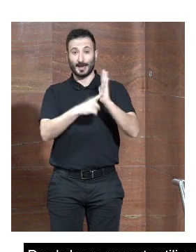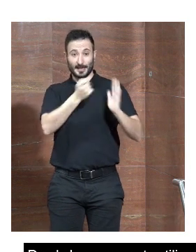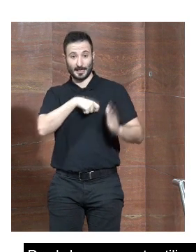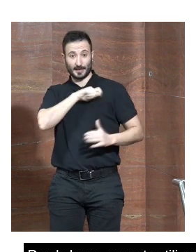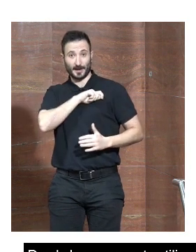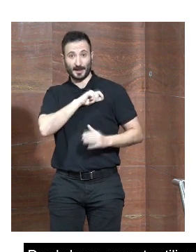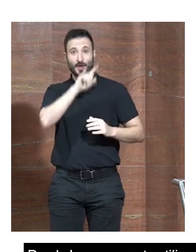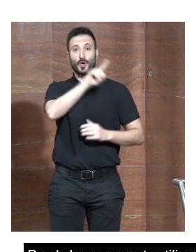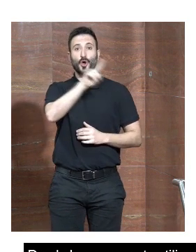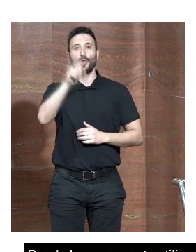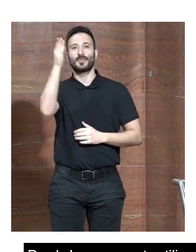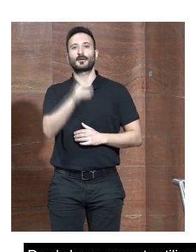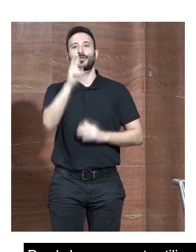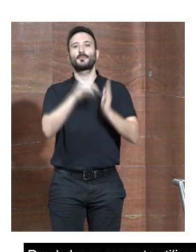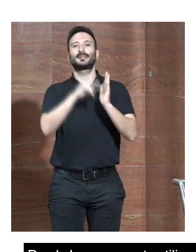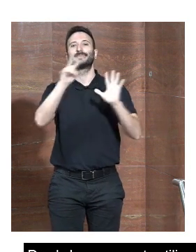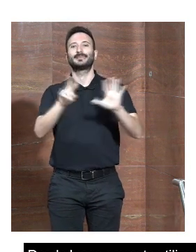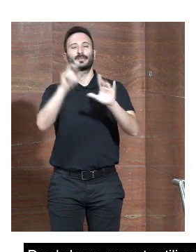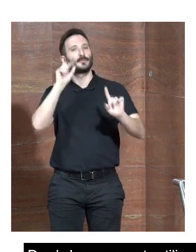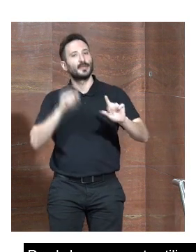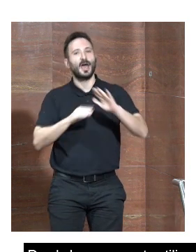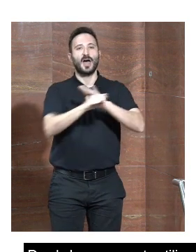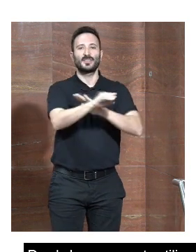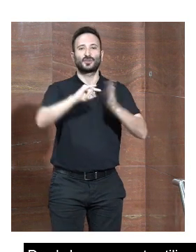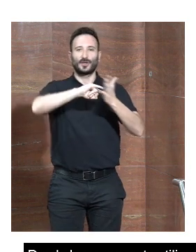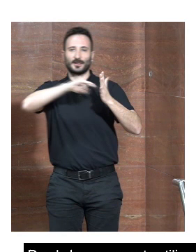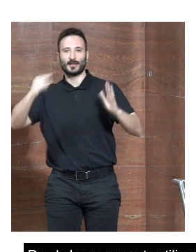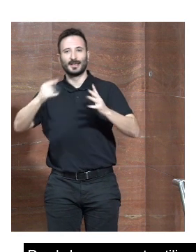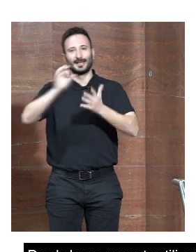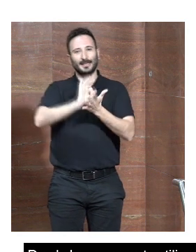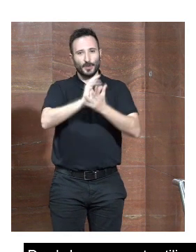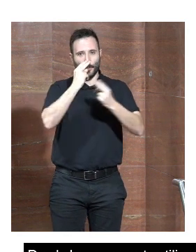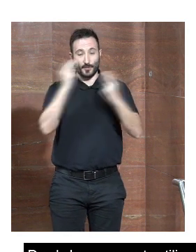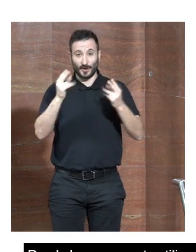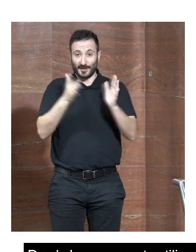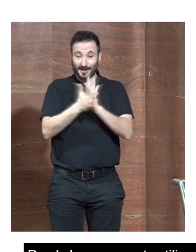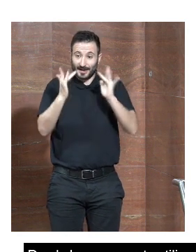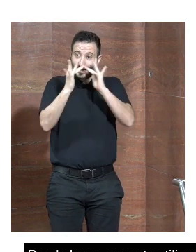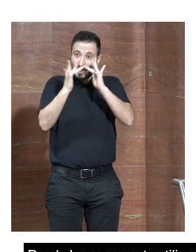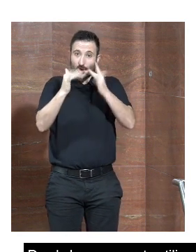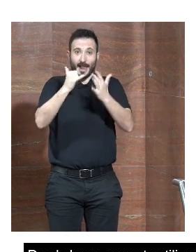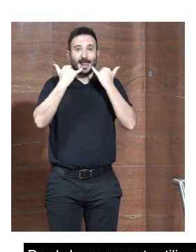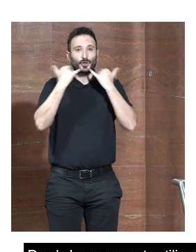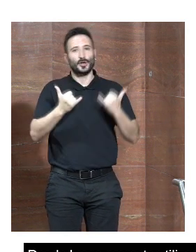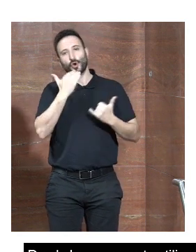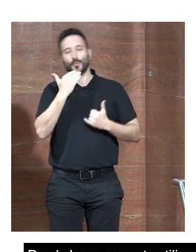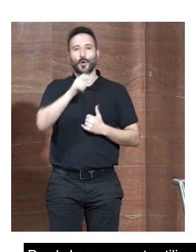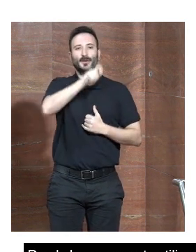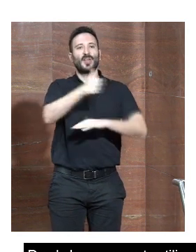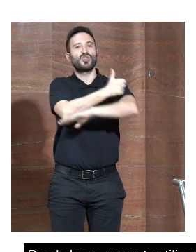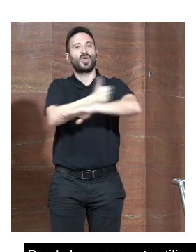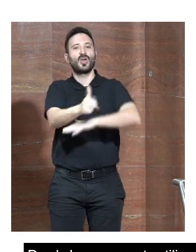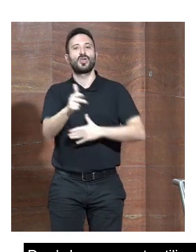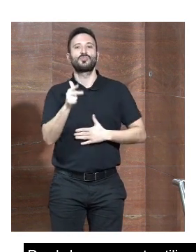de 11/2007, acceso electrónico a los ciudadanos a los servicios públicos. Es decir, la relación electrónica considerada como un derecho del ciudadano y, por lo tanto, como